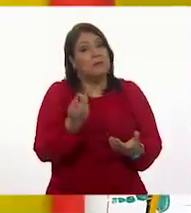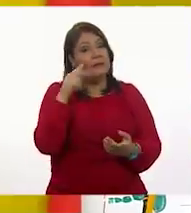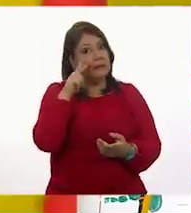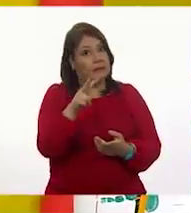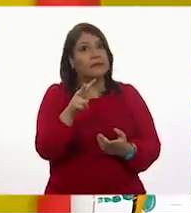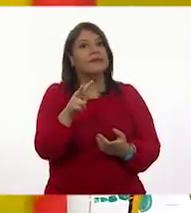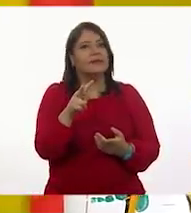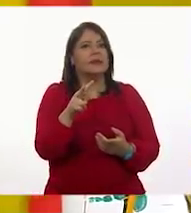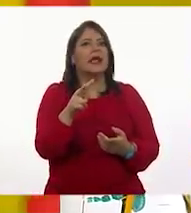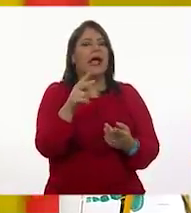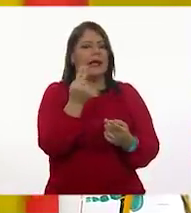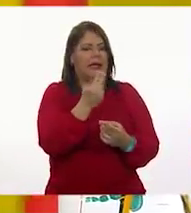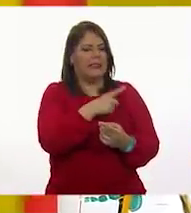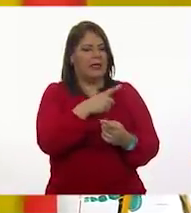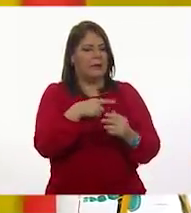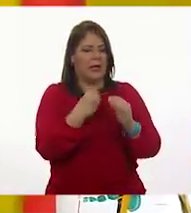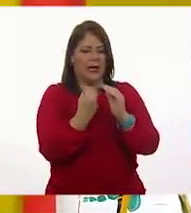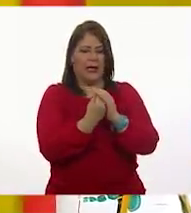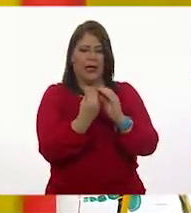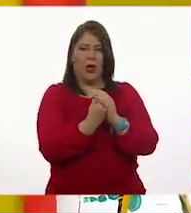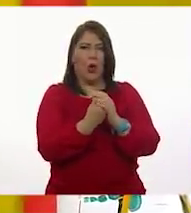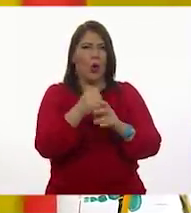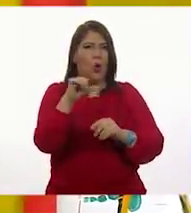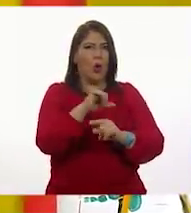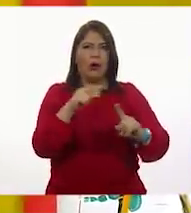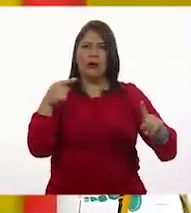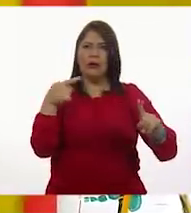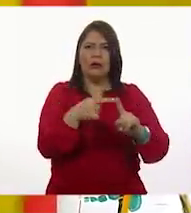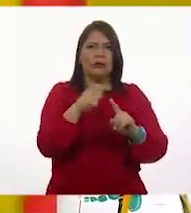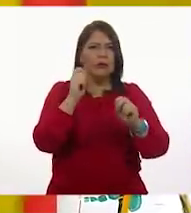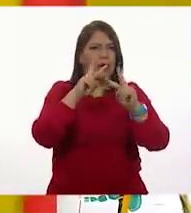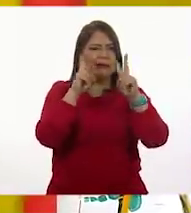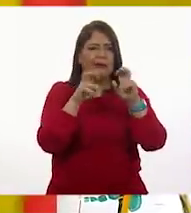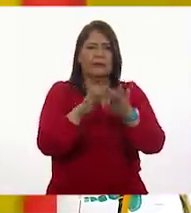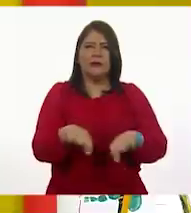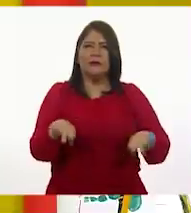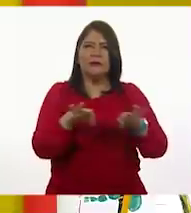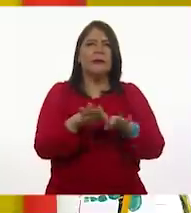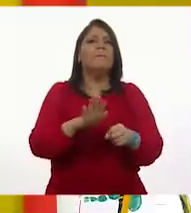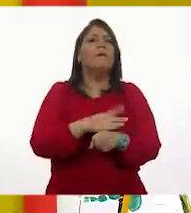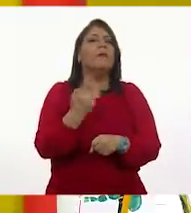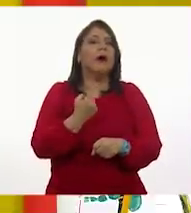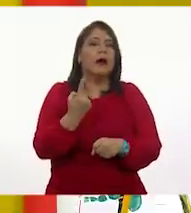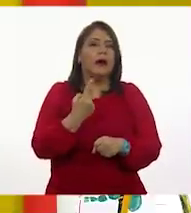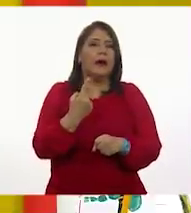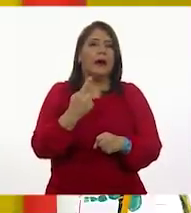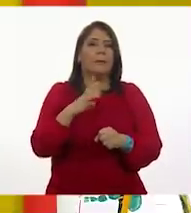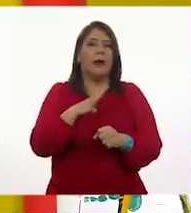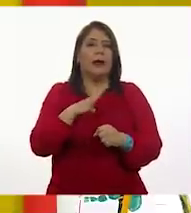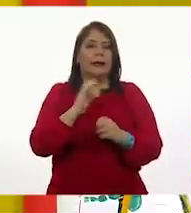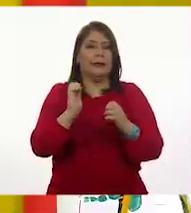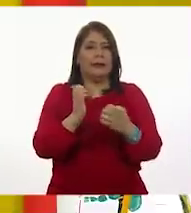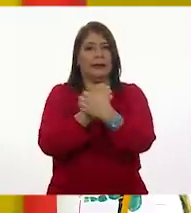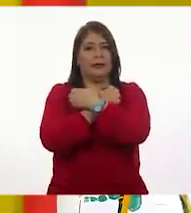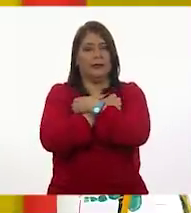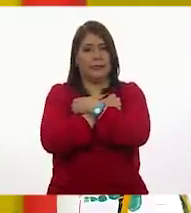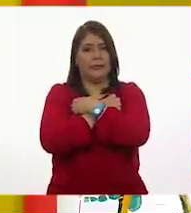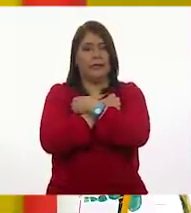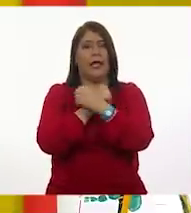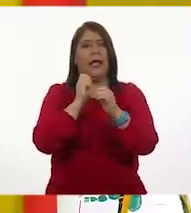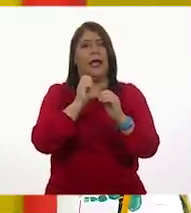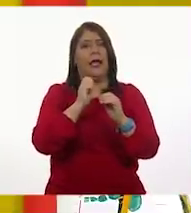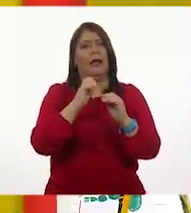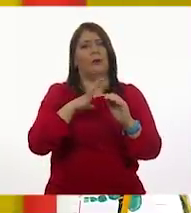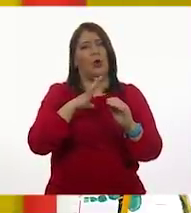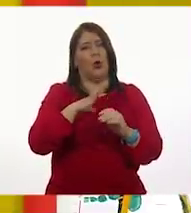es hablar de la clase que tenemos el día de hoy. ¿Por qué? Porque formación cívica y ética, en primer lugar,